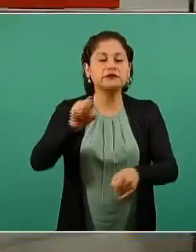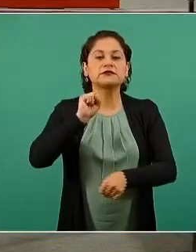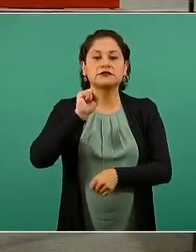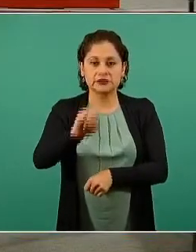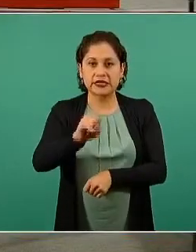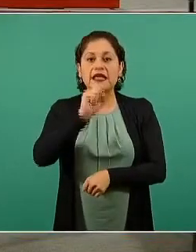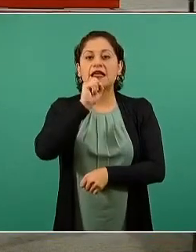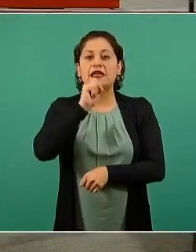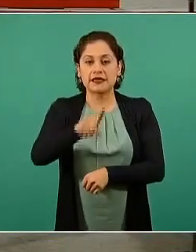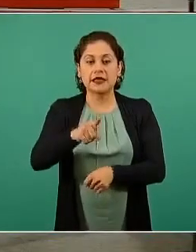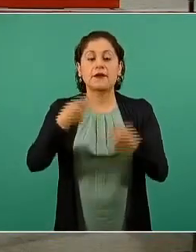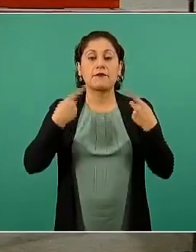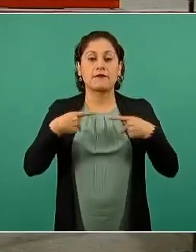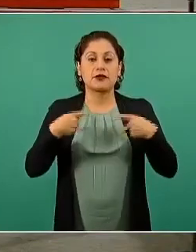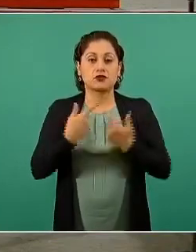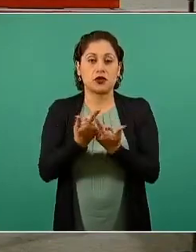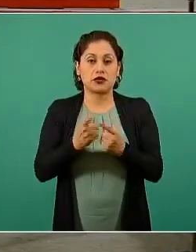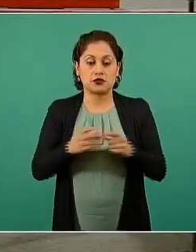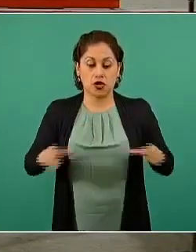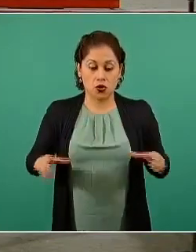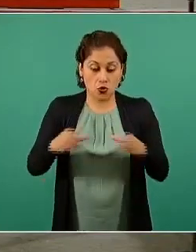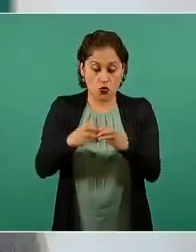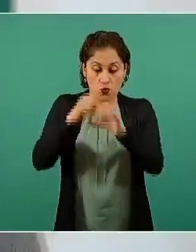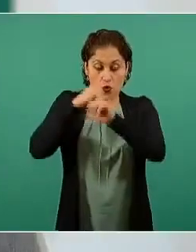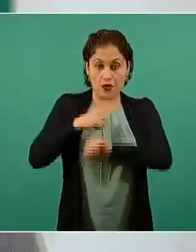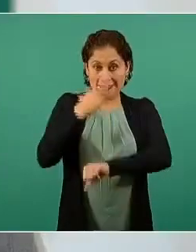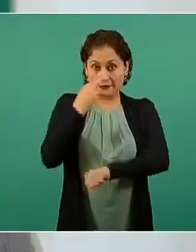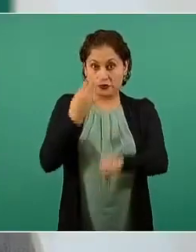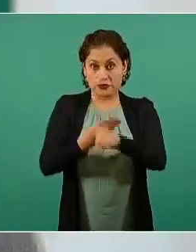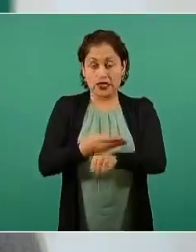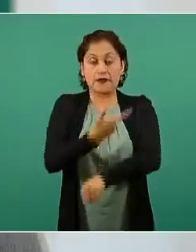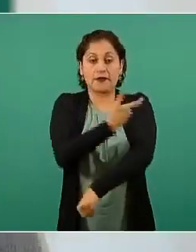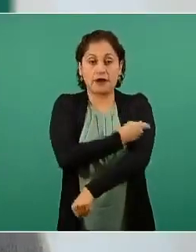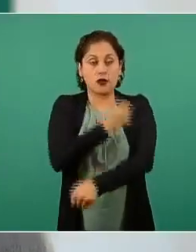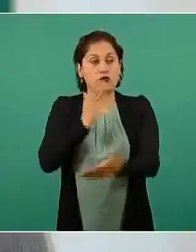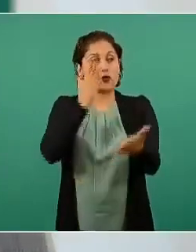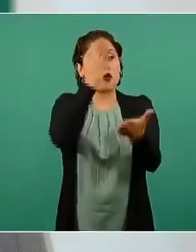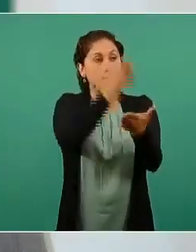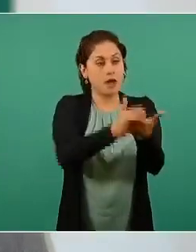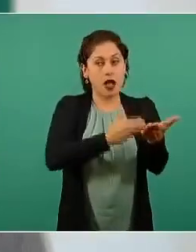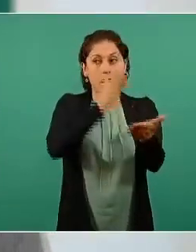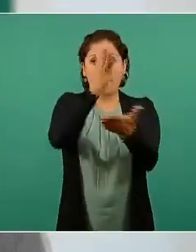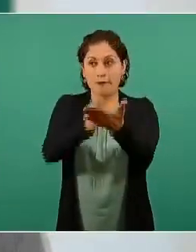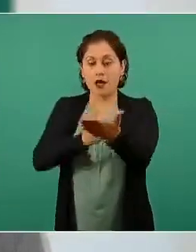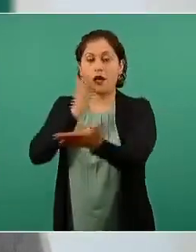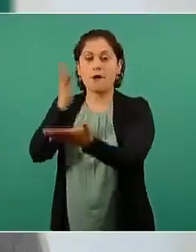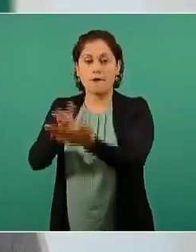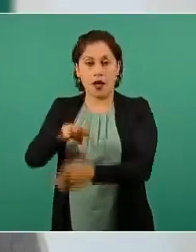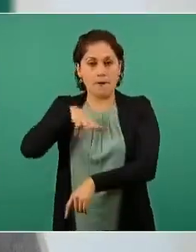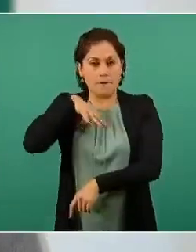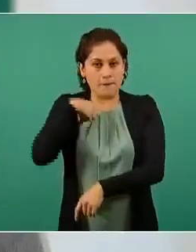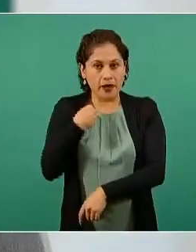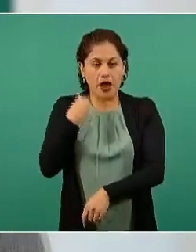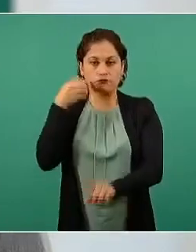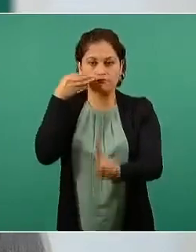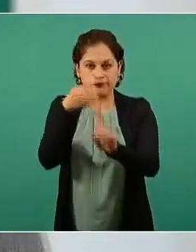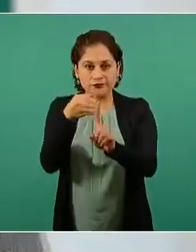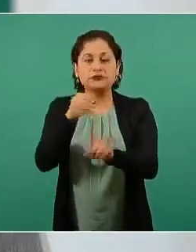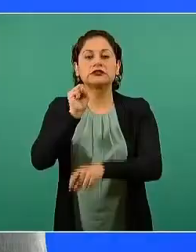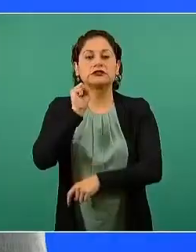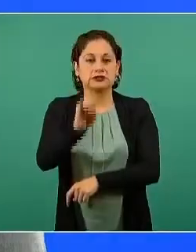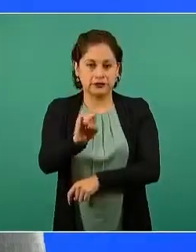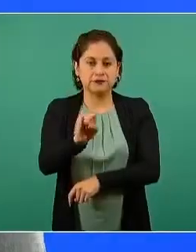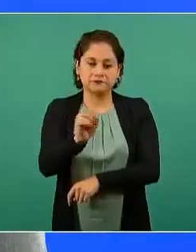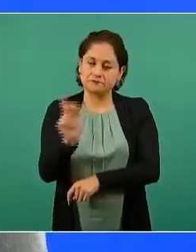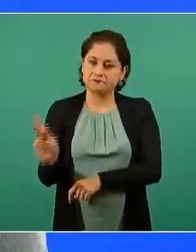que llevan esa vacuna hasta los brazos de las personas con muchísimo esfuerzo, muchísima dedicación, así que en